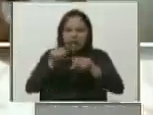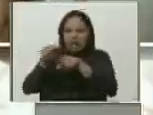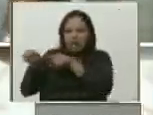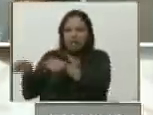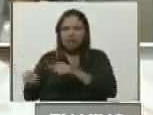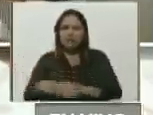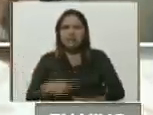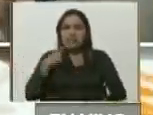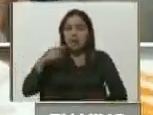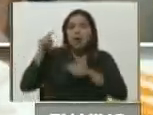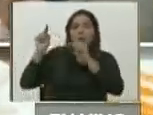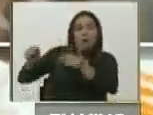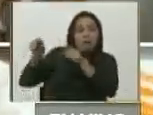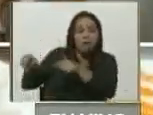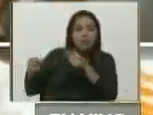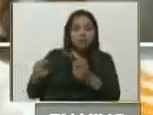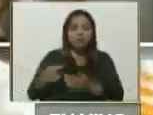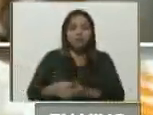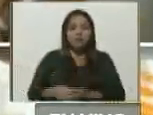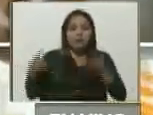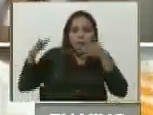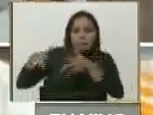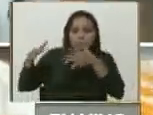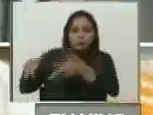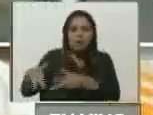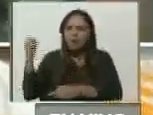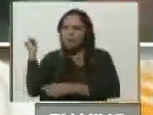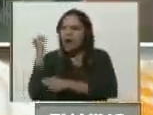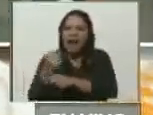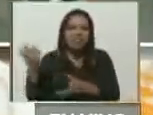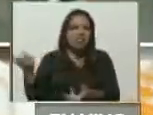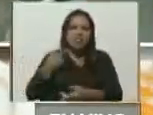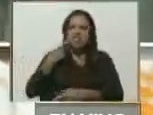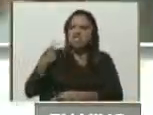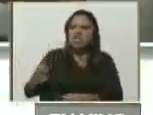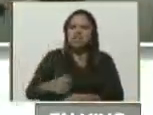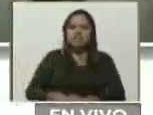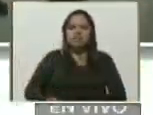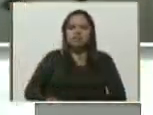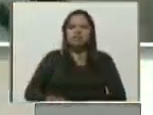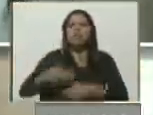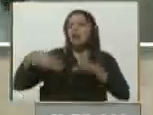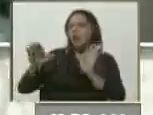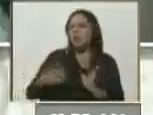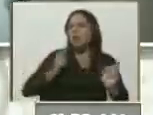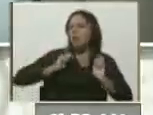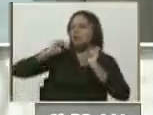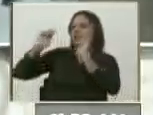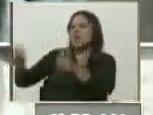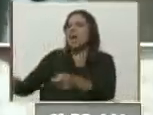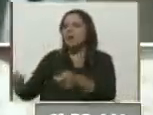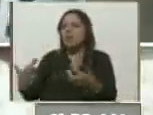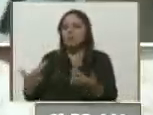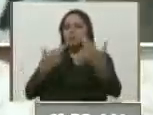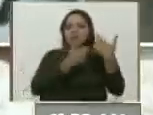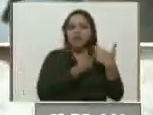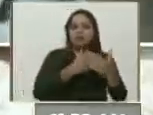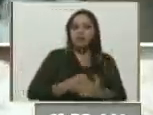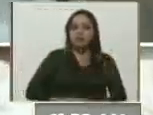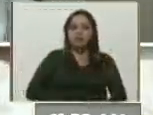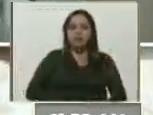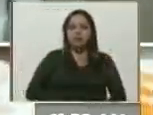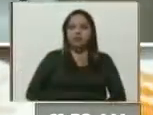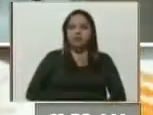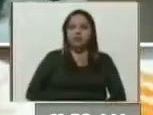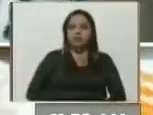señalándolos inclusive e instigando a que los mataran, porque ahí él decía, bueno, vamos a entregarlos a las autoridades.